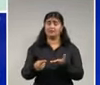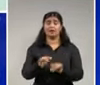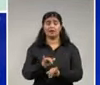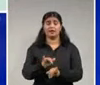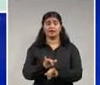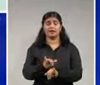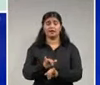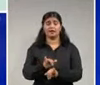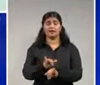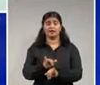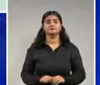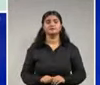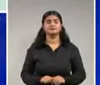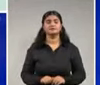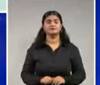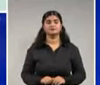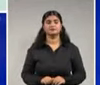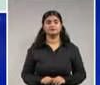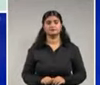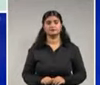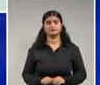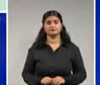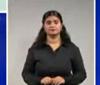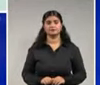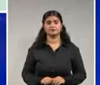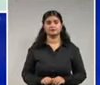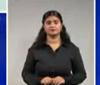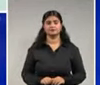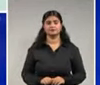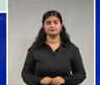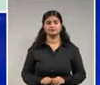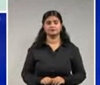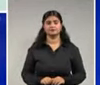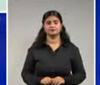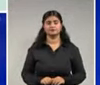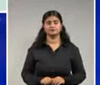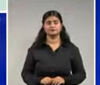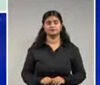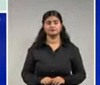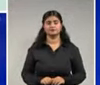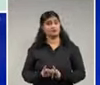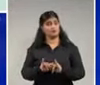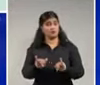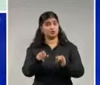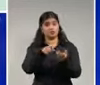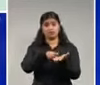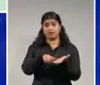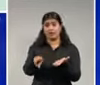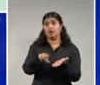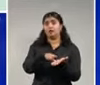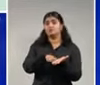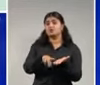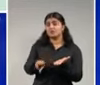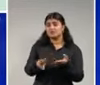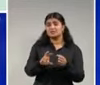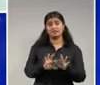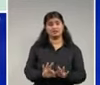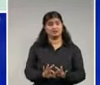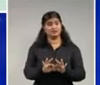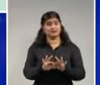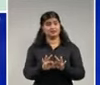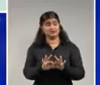345. Podemos ver ahora de los territorios que reportan tasas de incidencia